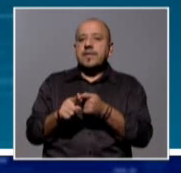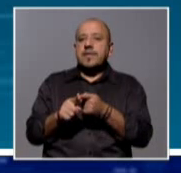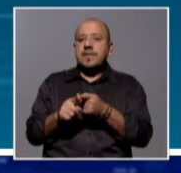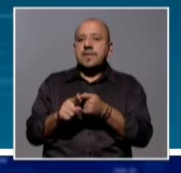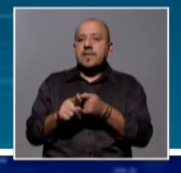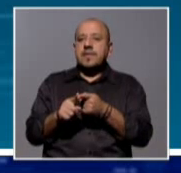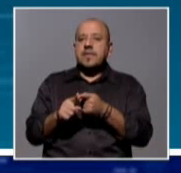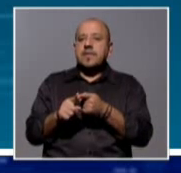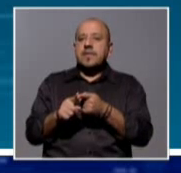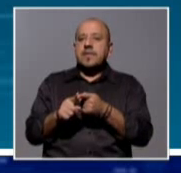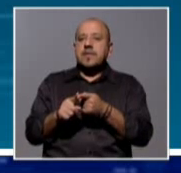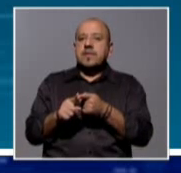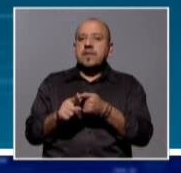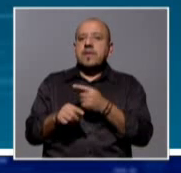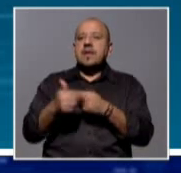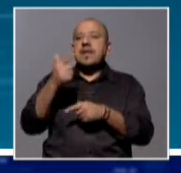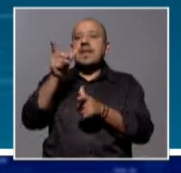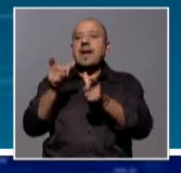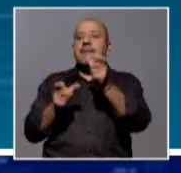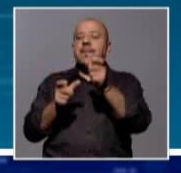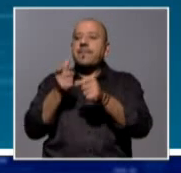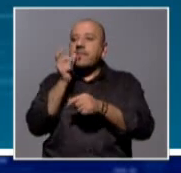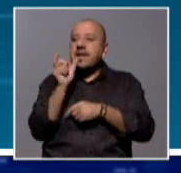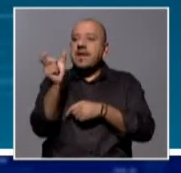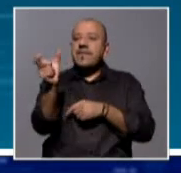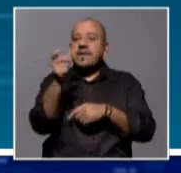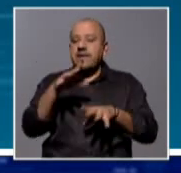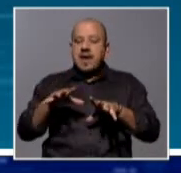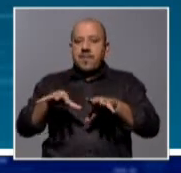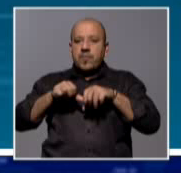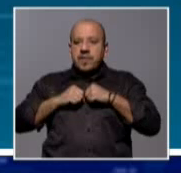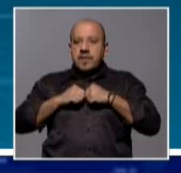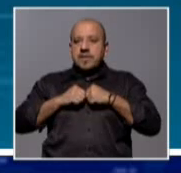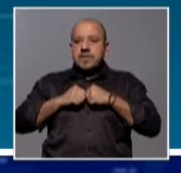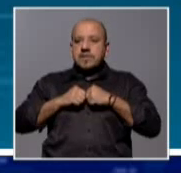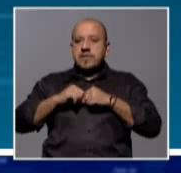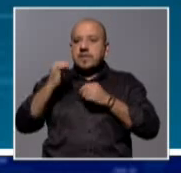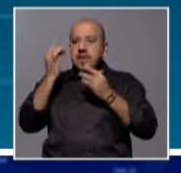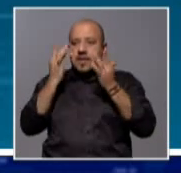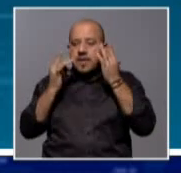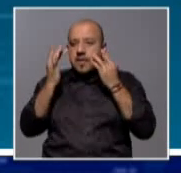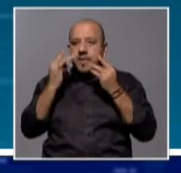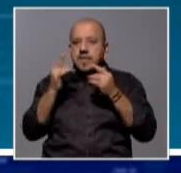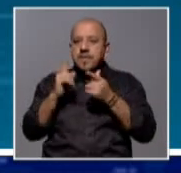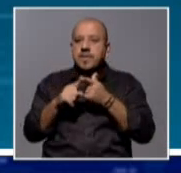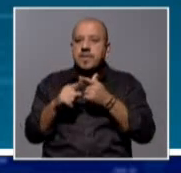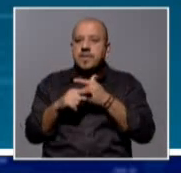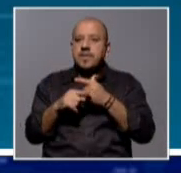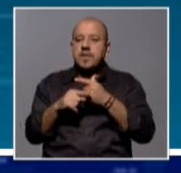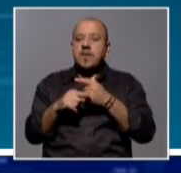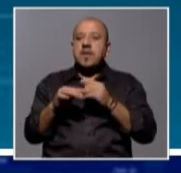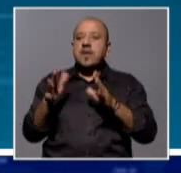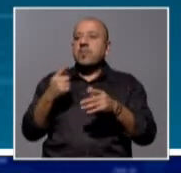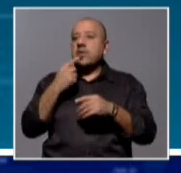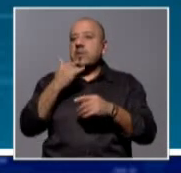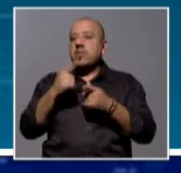la palabra está muy de moda, empoderarse del arte, con la alternativa de que cuando los vecinos van al